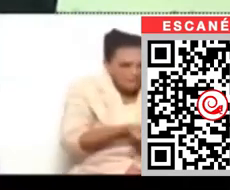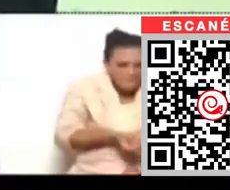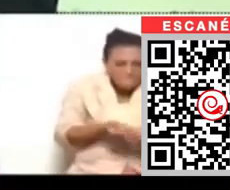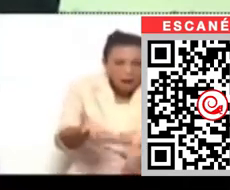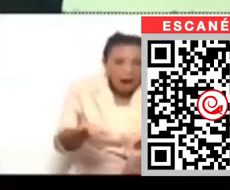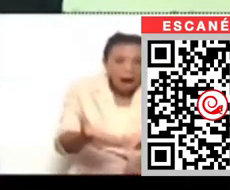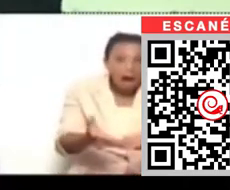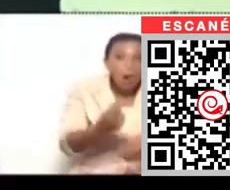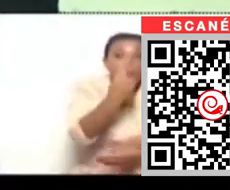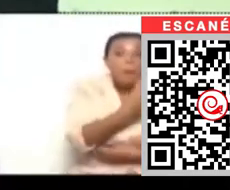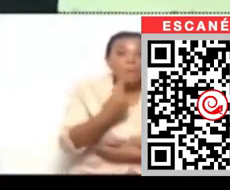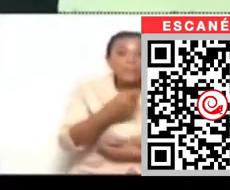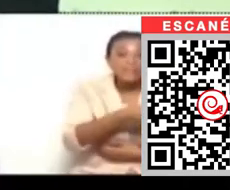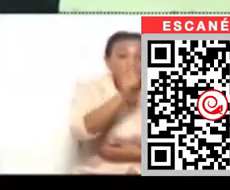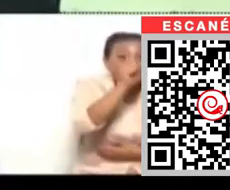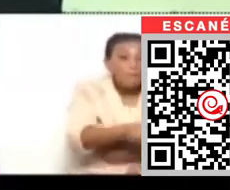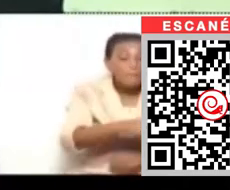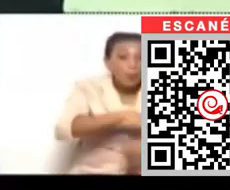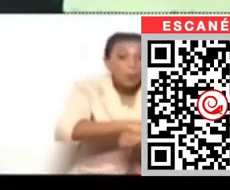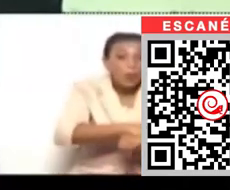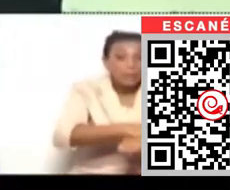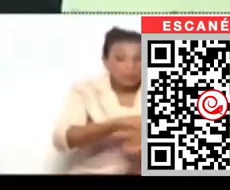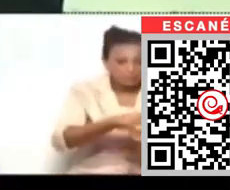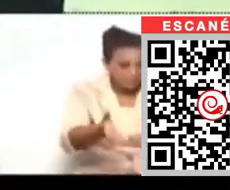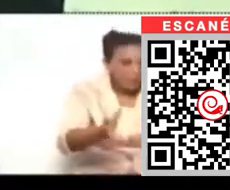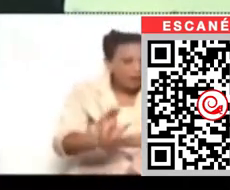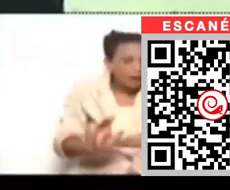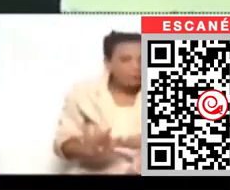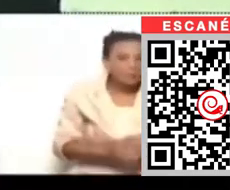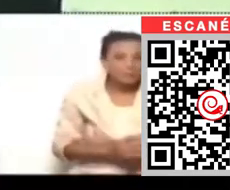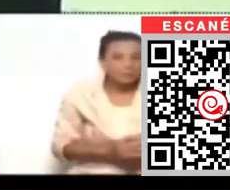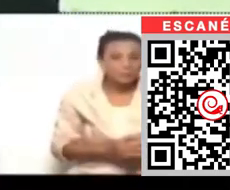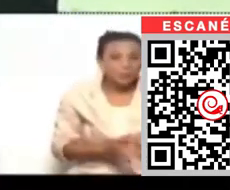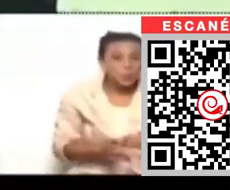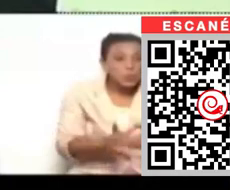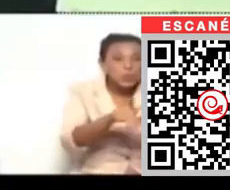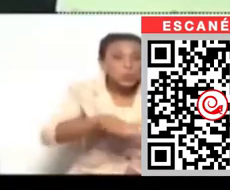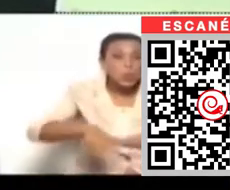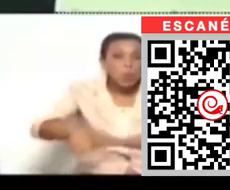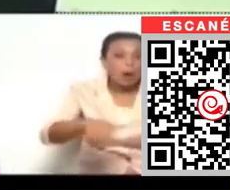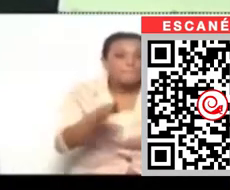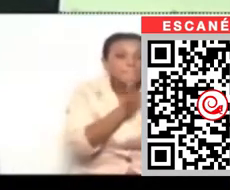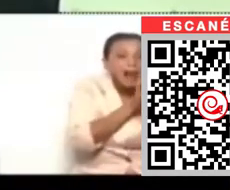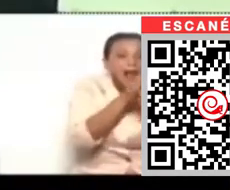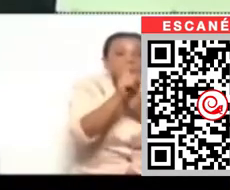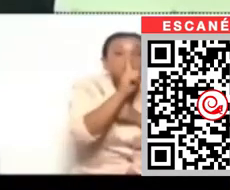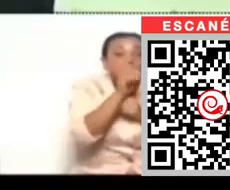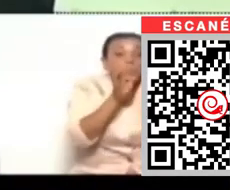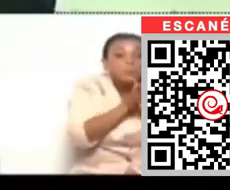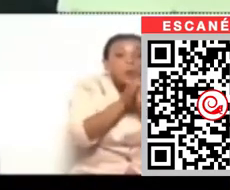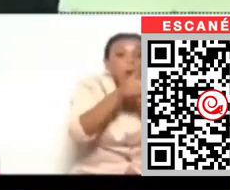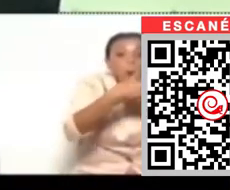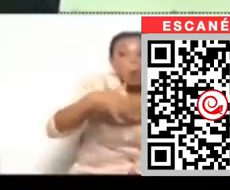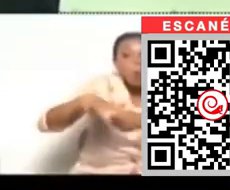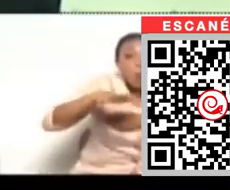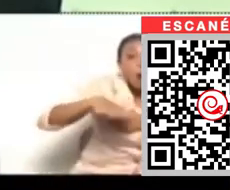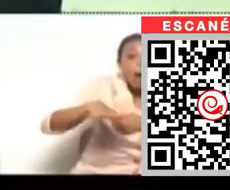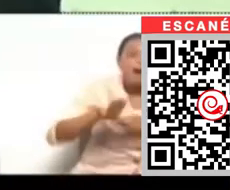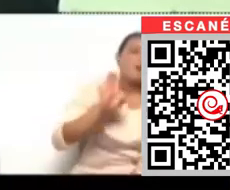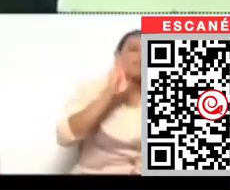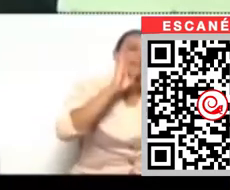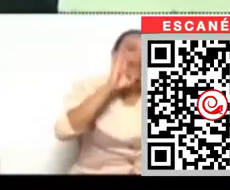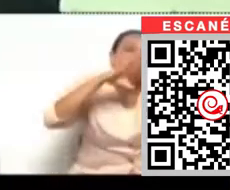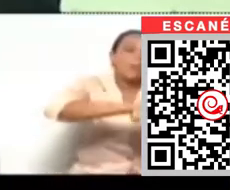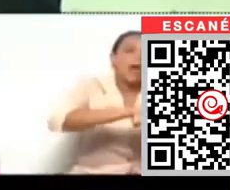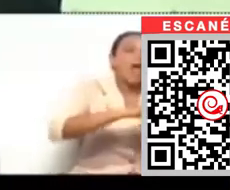les prometieron ahí un lugar para esconderse. Y además, ellos confesaron que